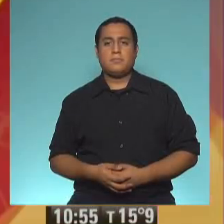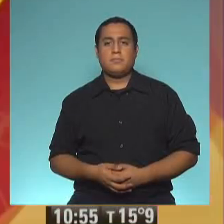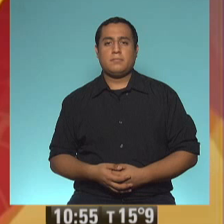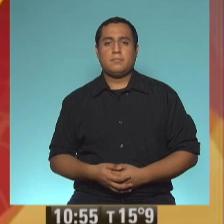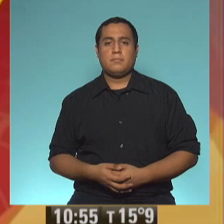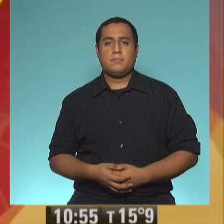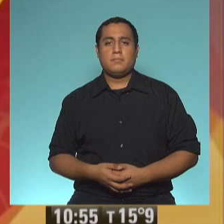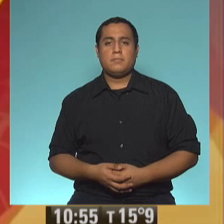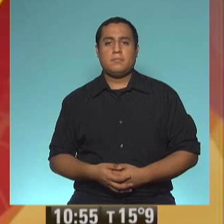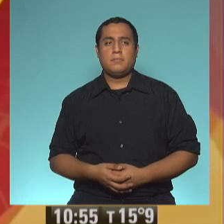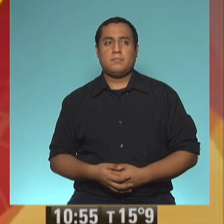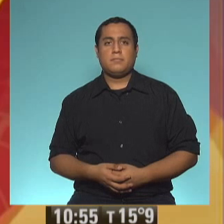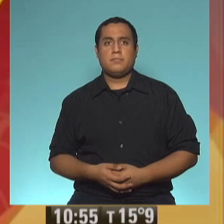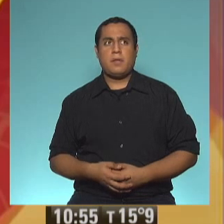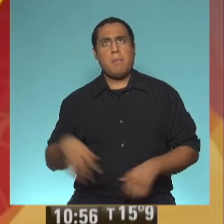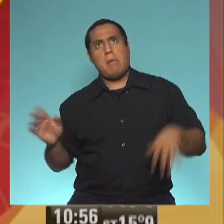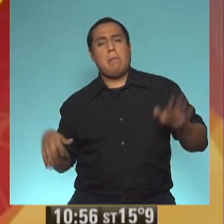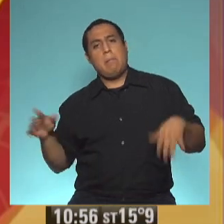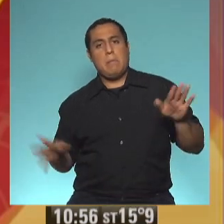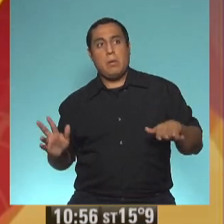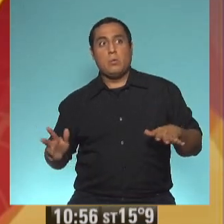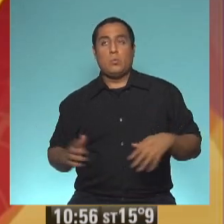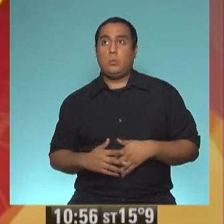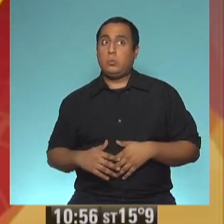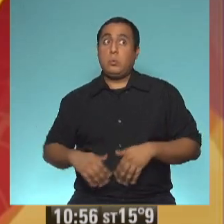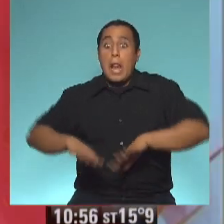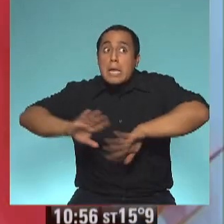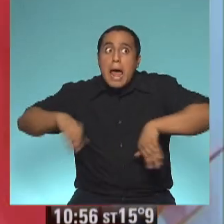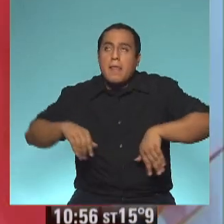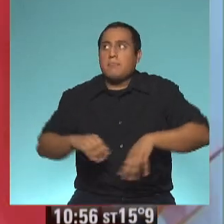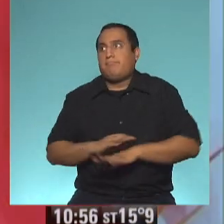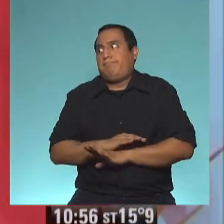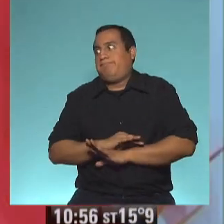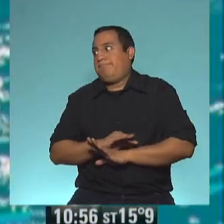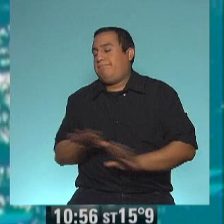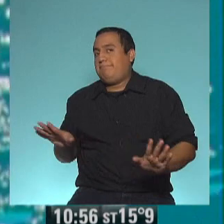si vuela como vuela no me quiero imaginar como nada